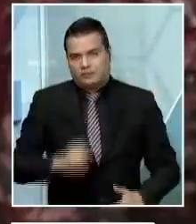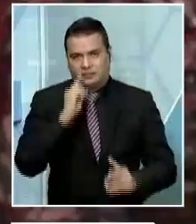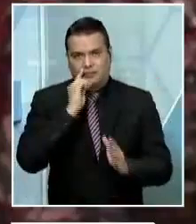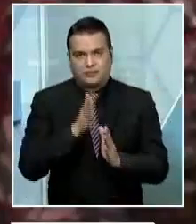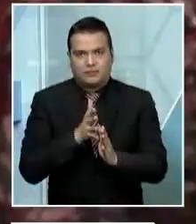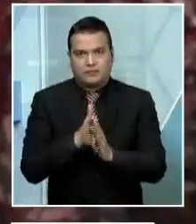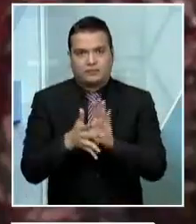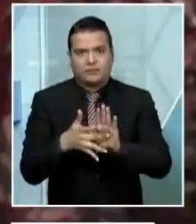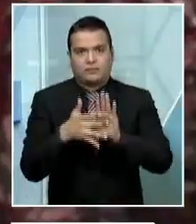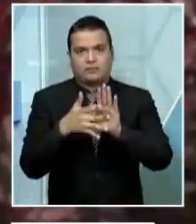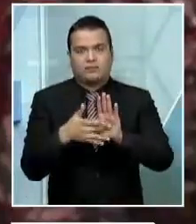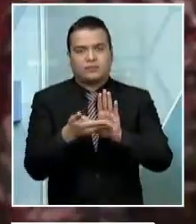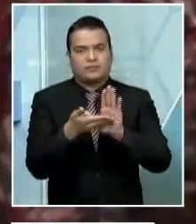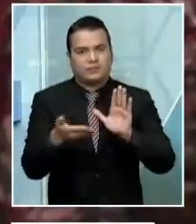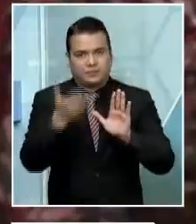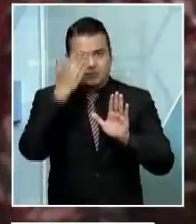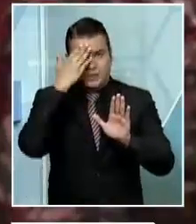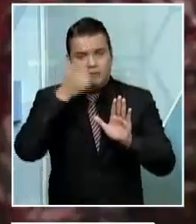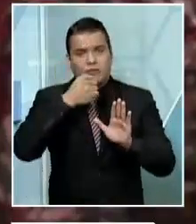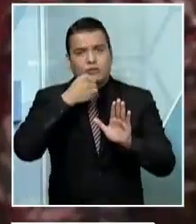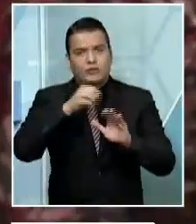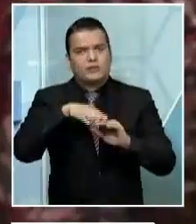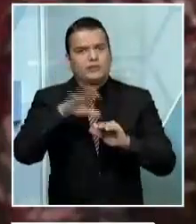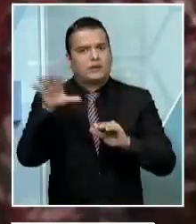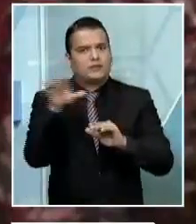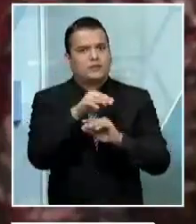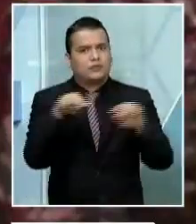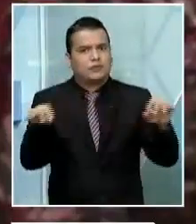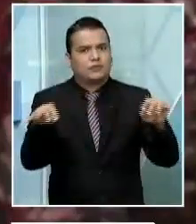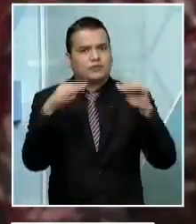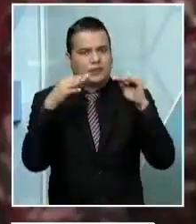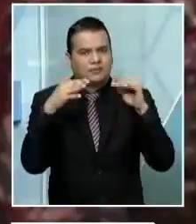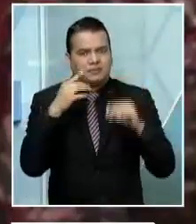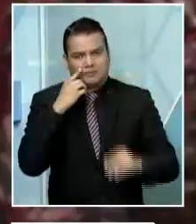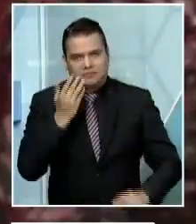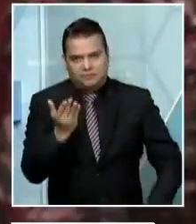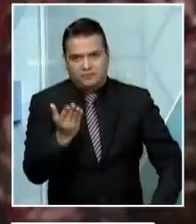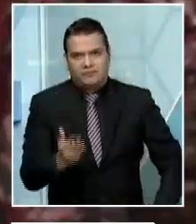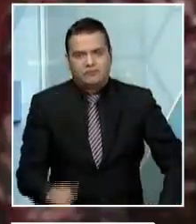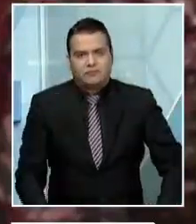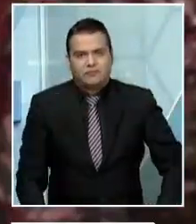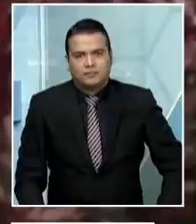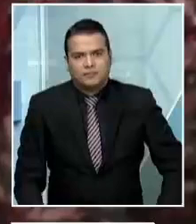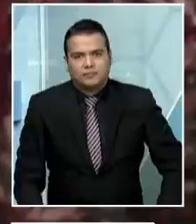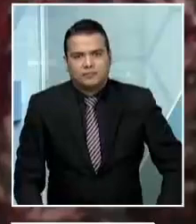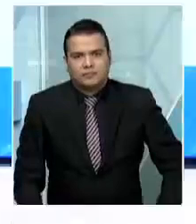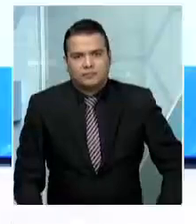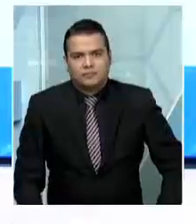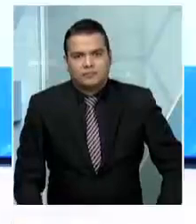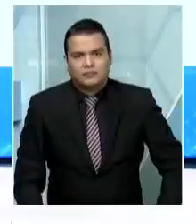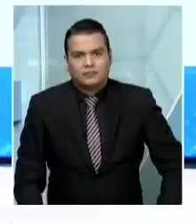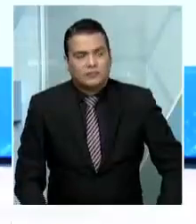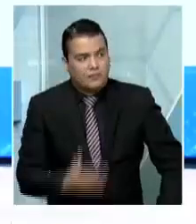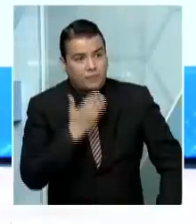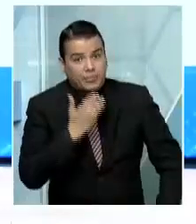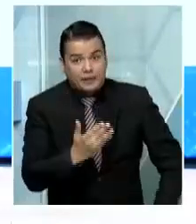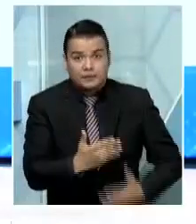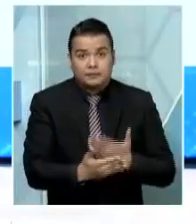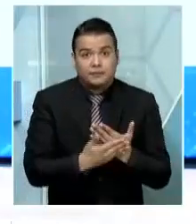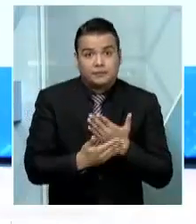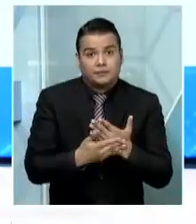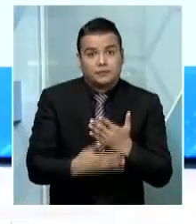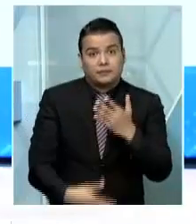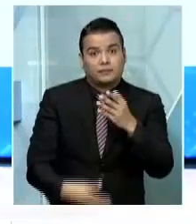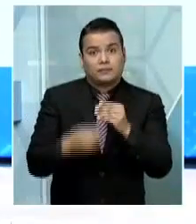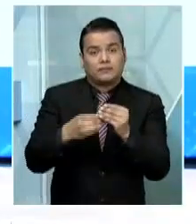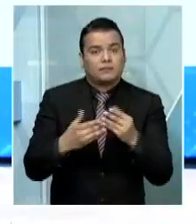Cali. Sigan ustedes conectados con más información porque 90 Minutos es el noticiero regional más visto en Colombia. Gracias, Carlos, por la